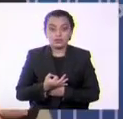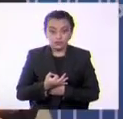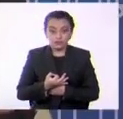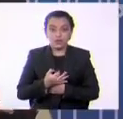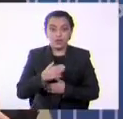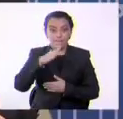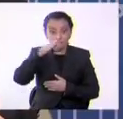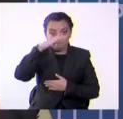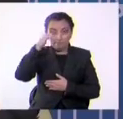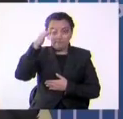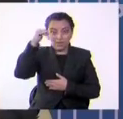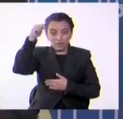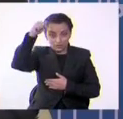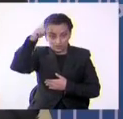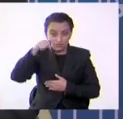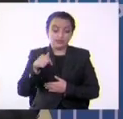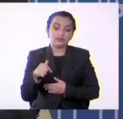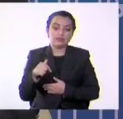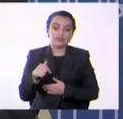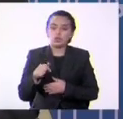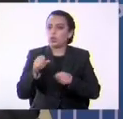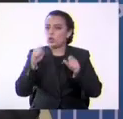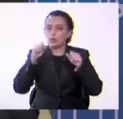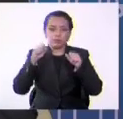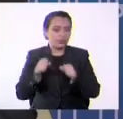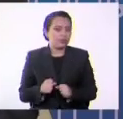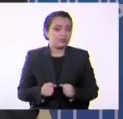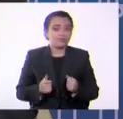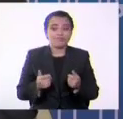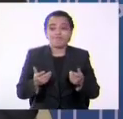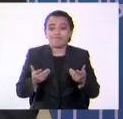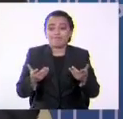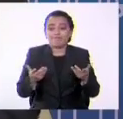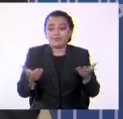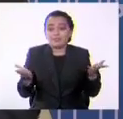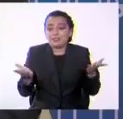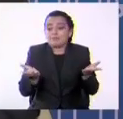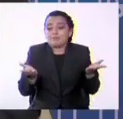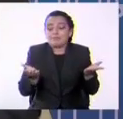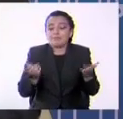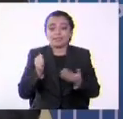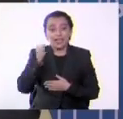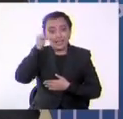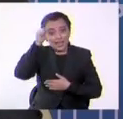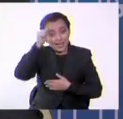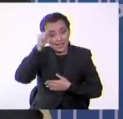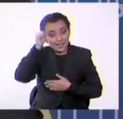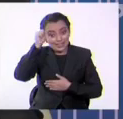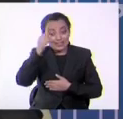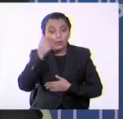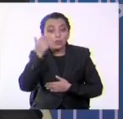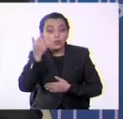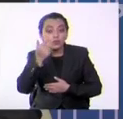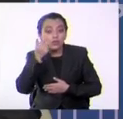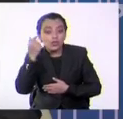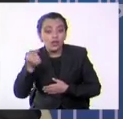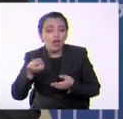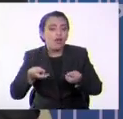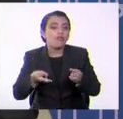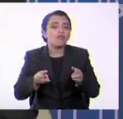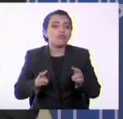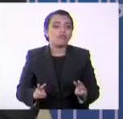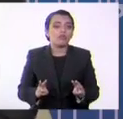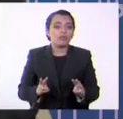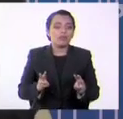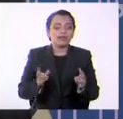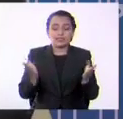en estos momentos no podemos escapar, pero que sí debemos analizar para buscar elementos que nos permitan contribuir a